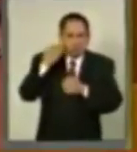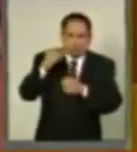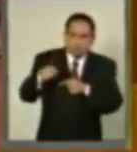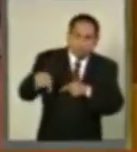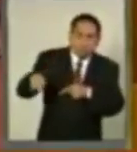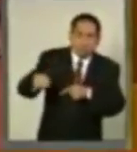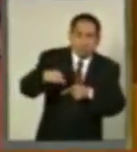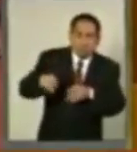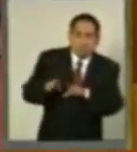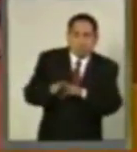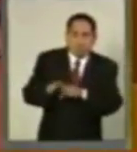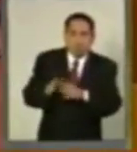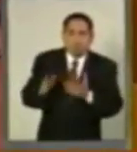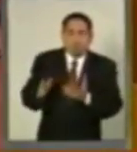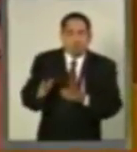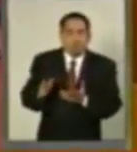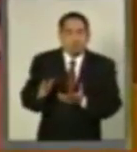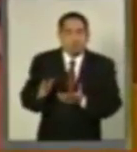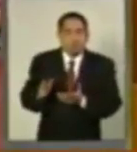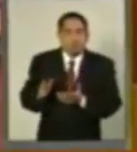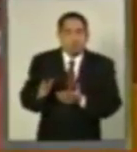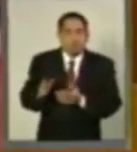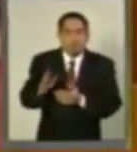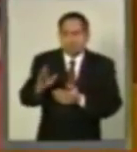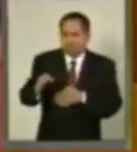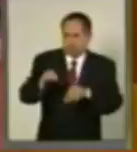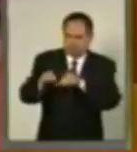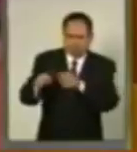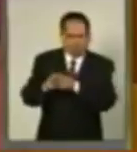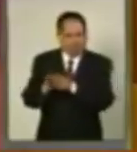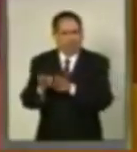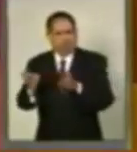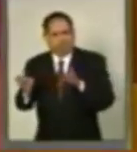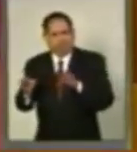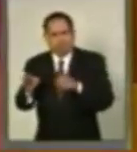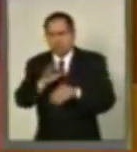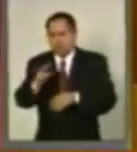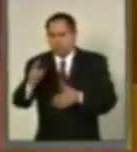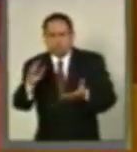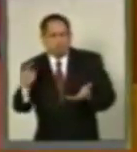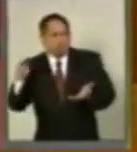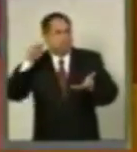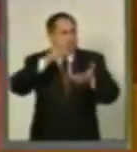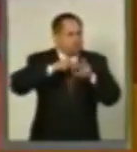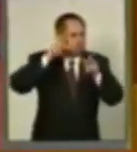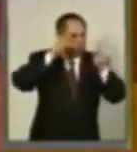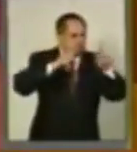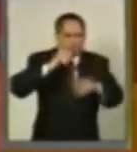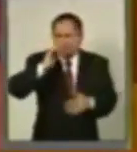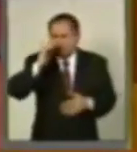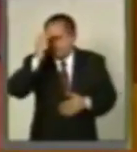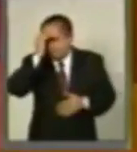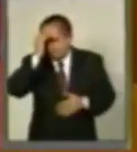ustedes en sus amplias actividades se puedan dar un espacio,